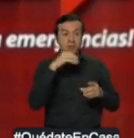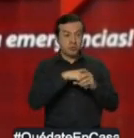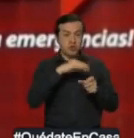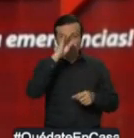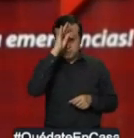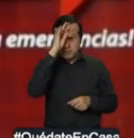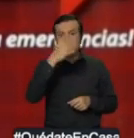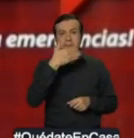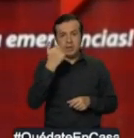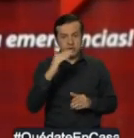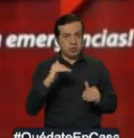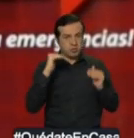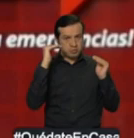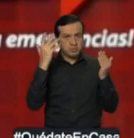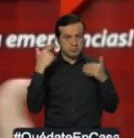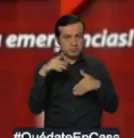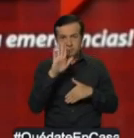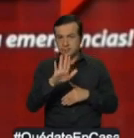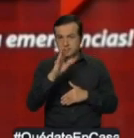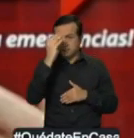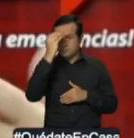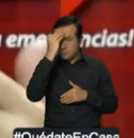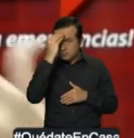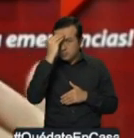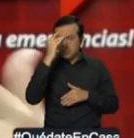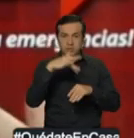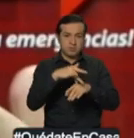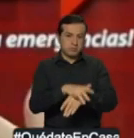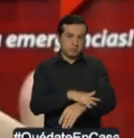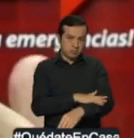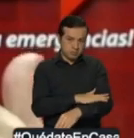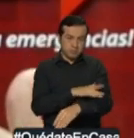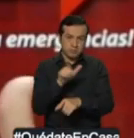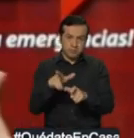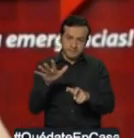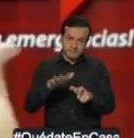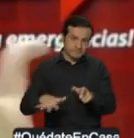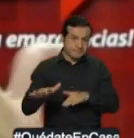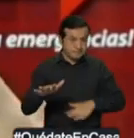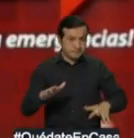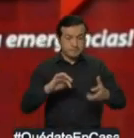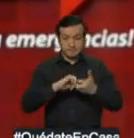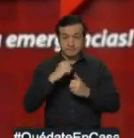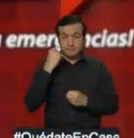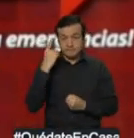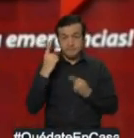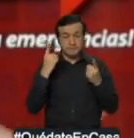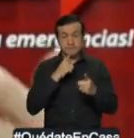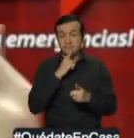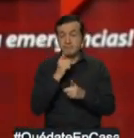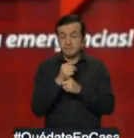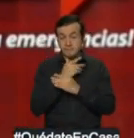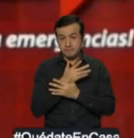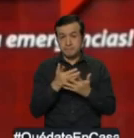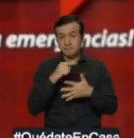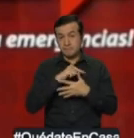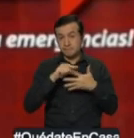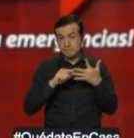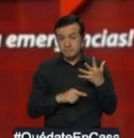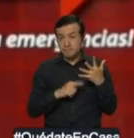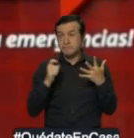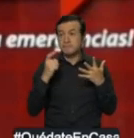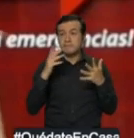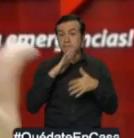de salud que haya educación que haya conciencia en la población de la gravedad de la medida de la necesidad de tomar